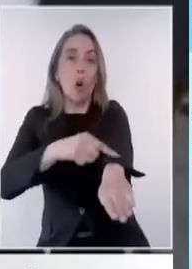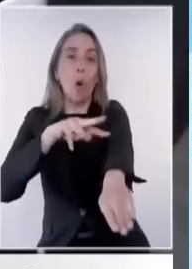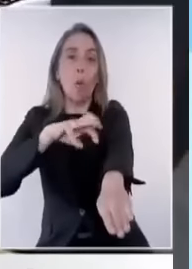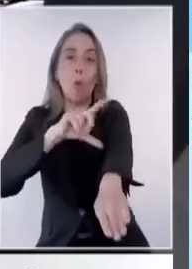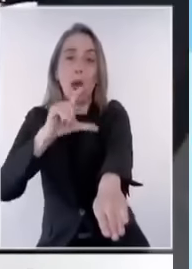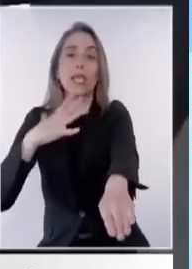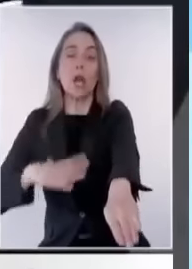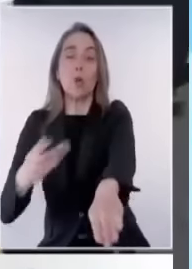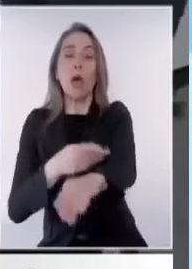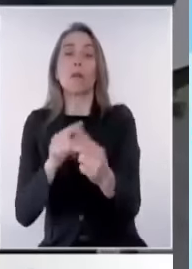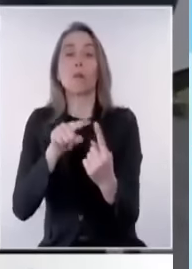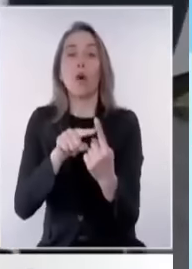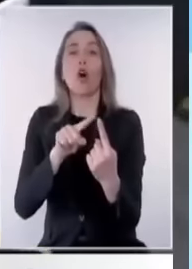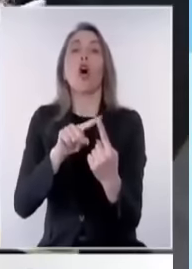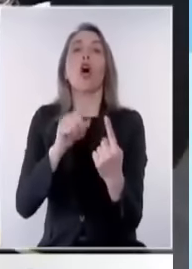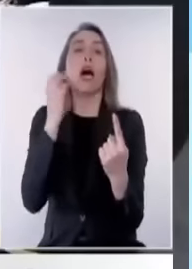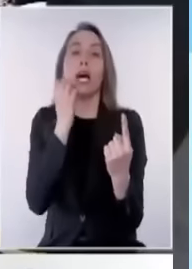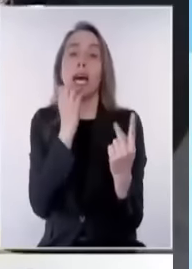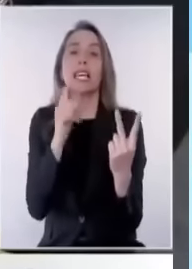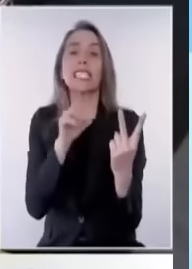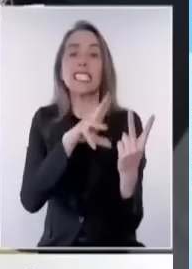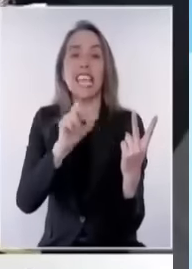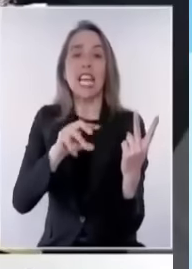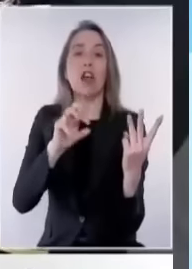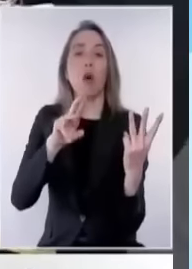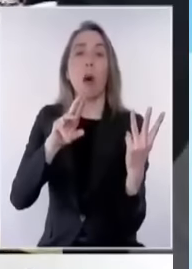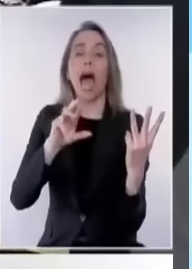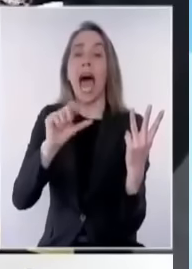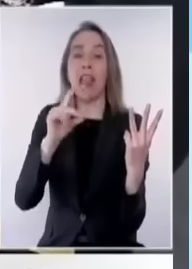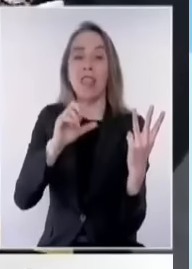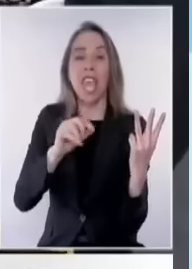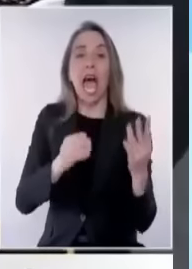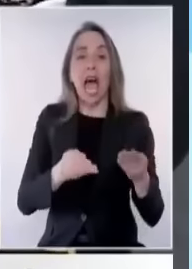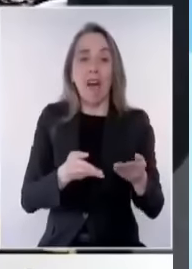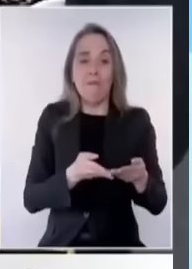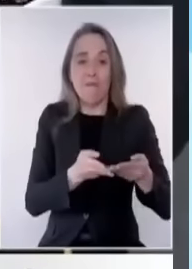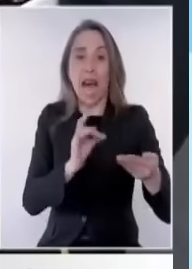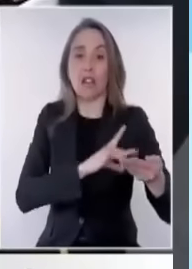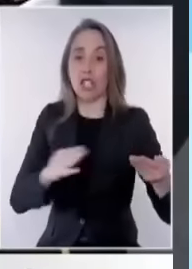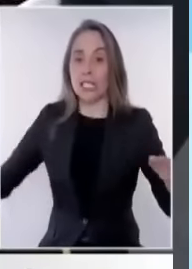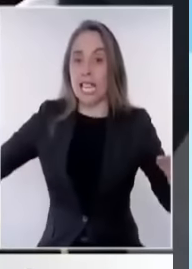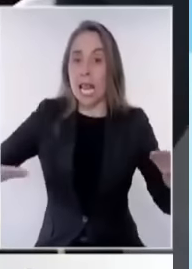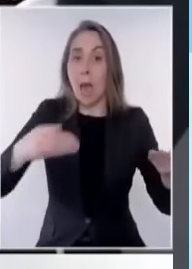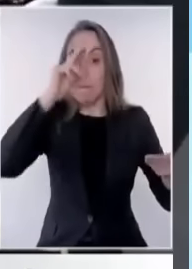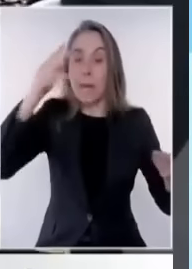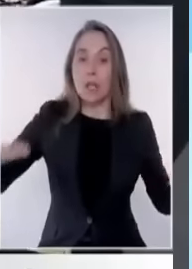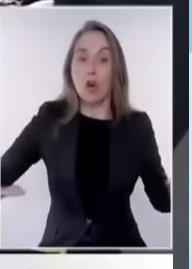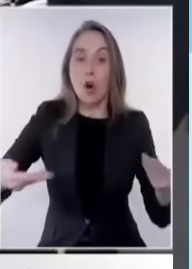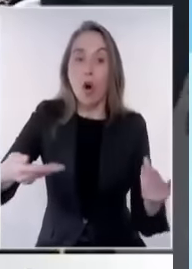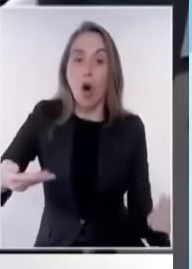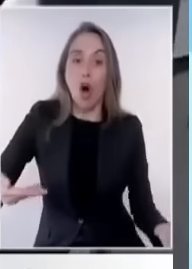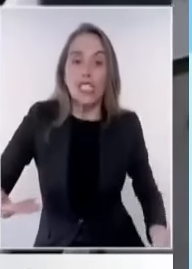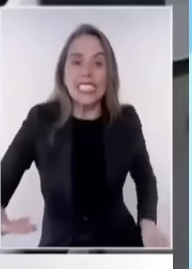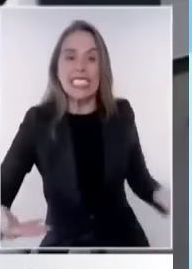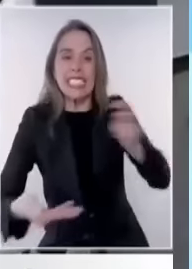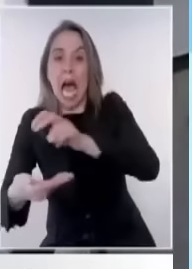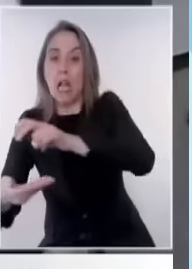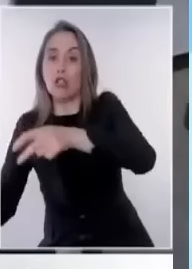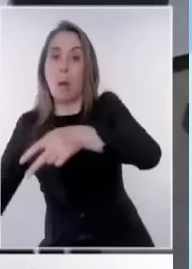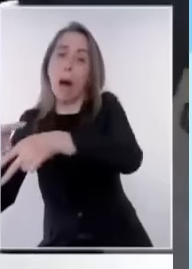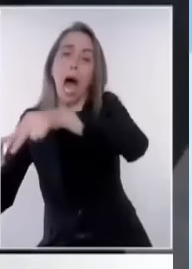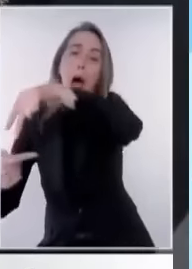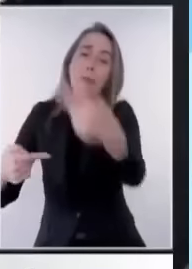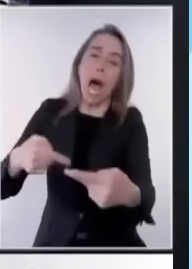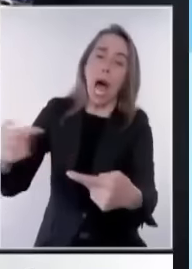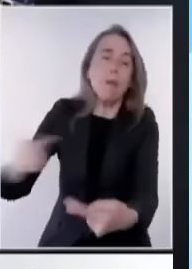Como Serrano, Aldea y Prat saltan al abordaje, quedan muertos en el en la huerta de Huasca,